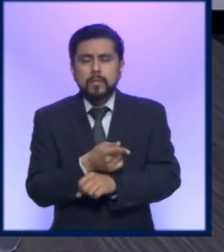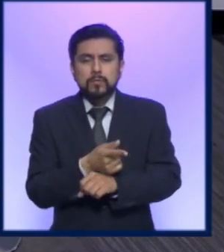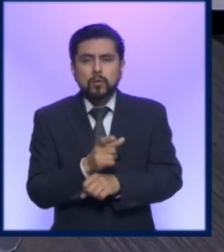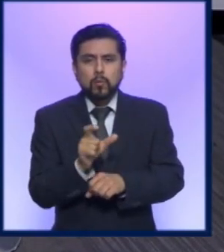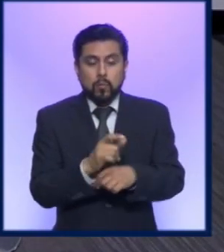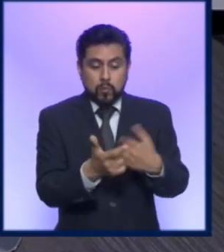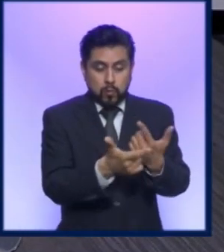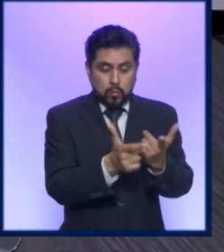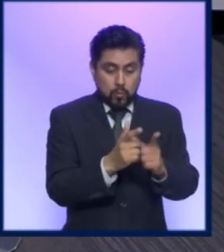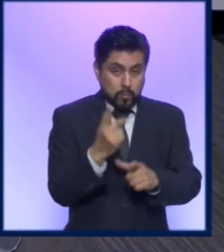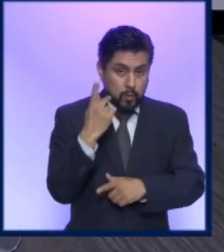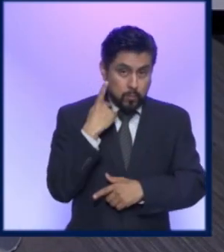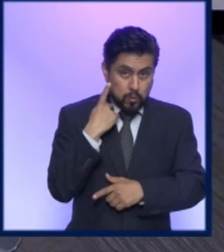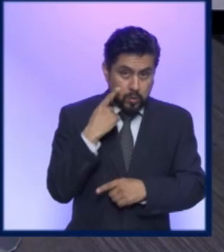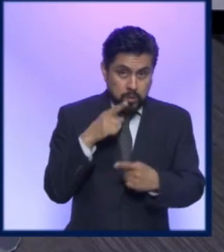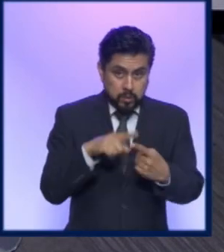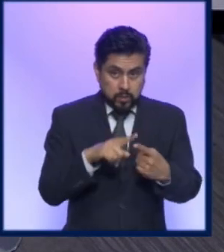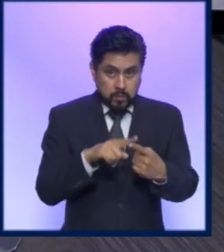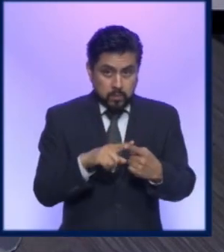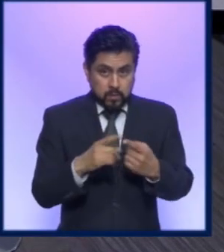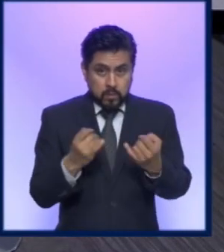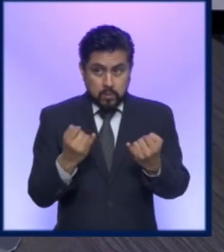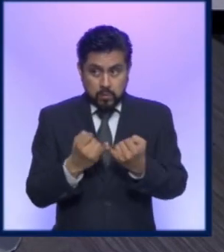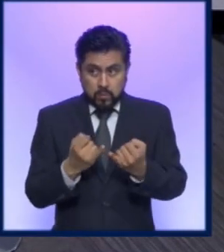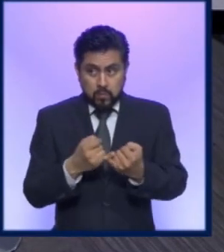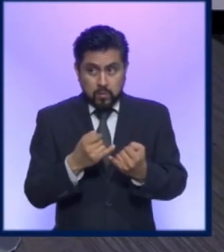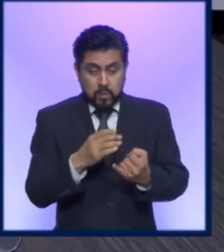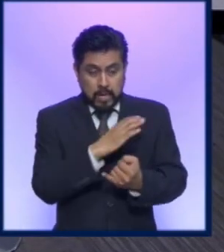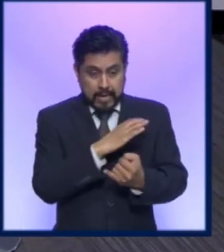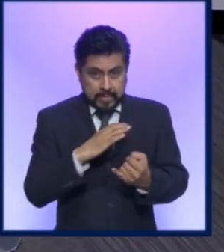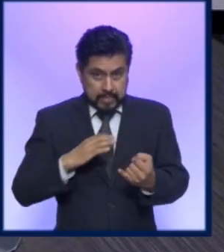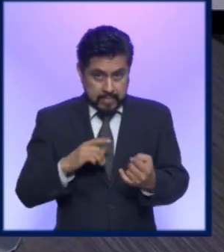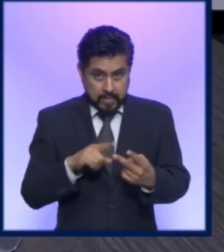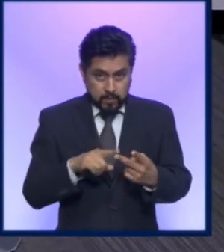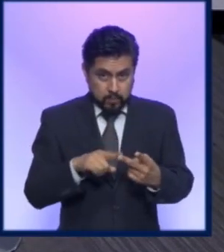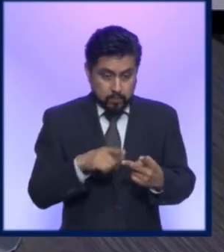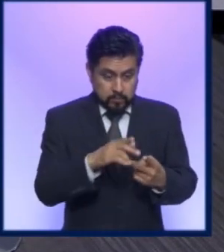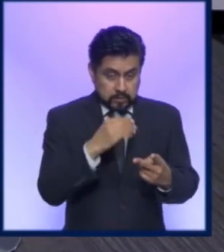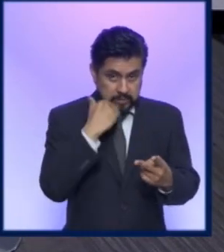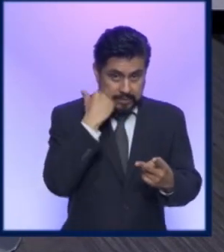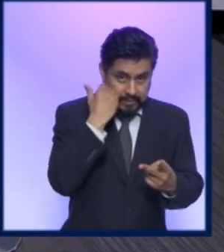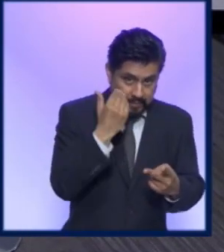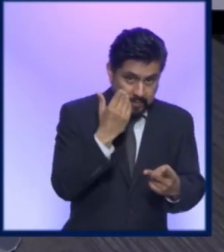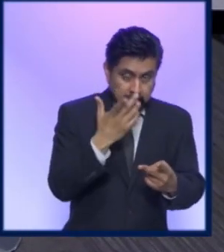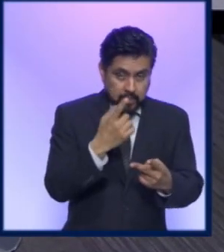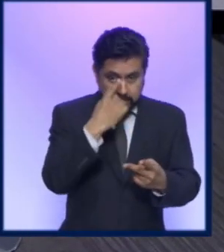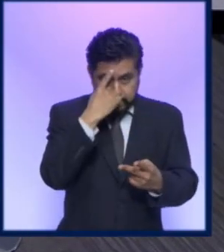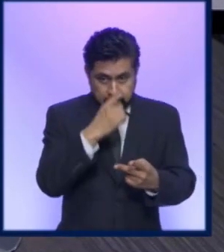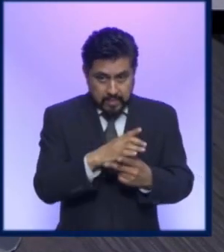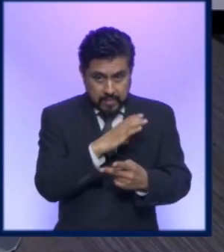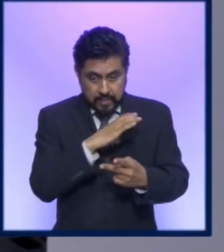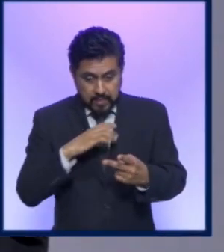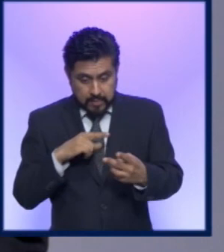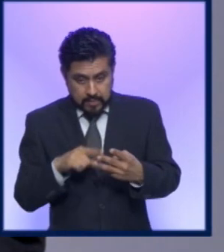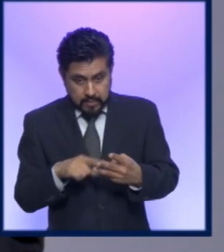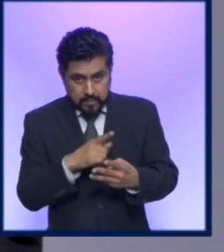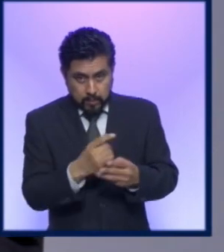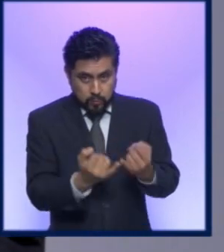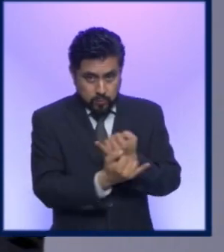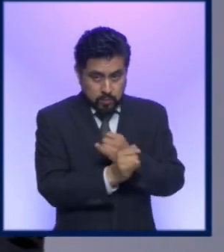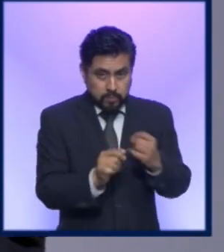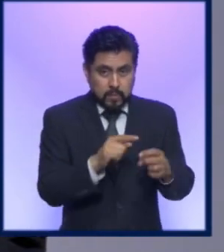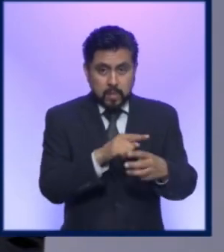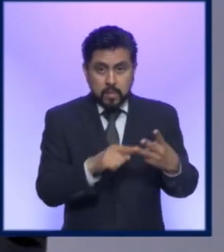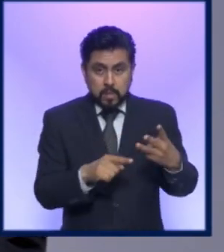partidos políticos y como y bueno en respecto de su precandidatos y los aspirantes a candidaturas independientes pues